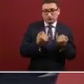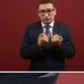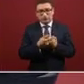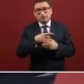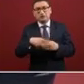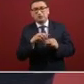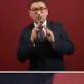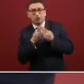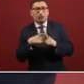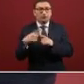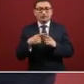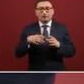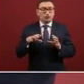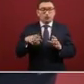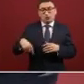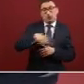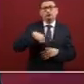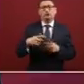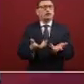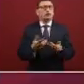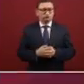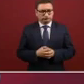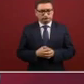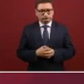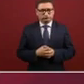influencia pues no tomaban en cuenta